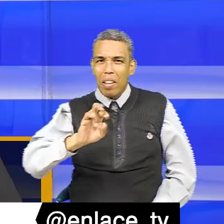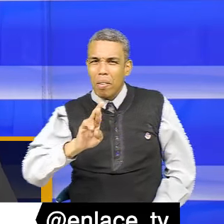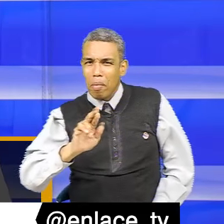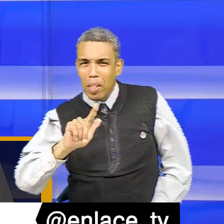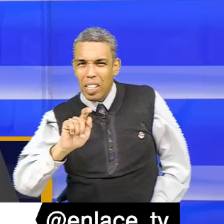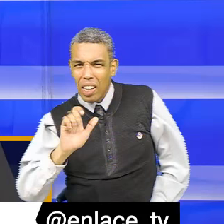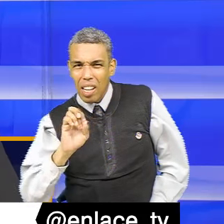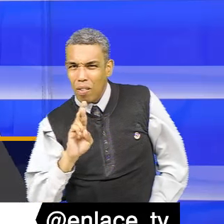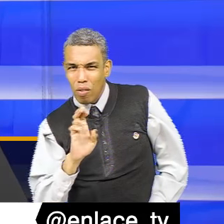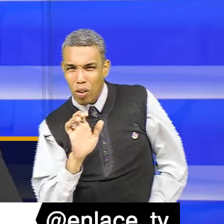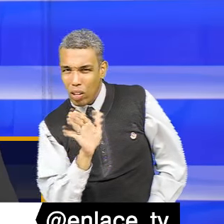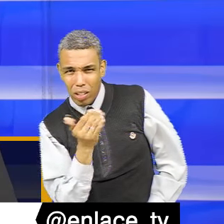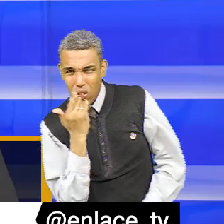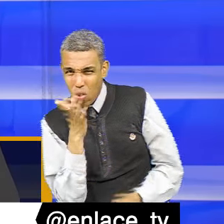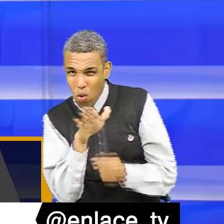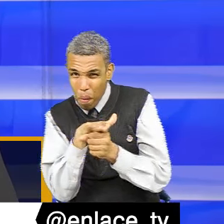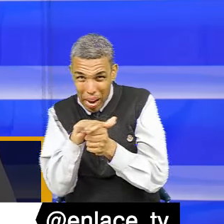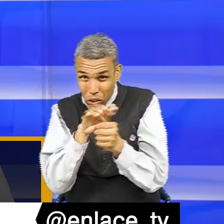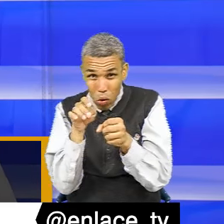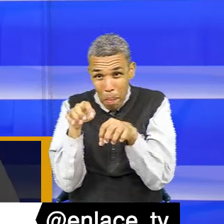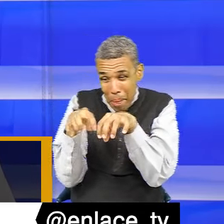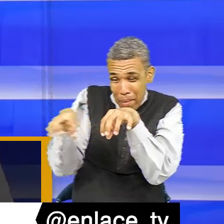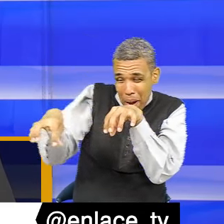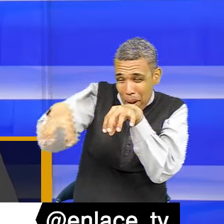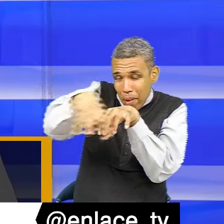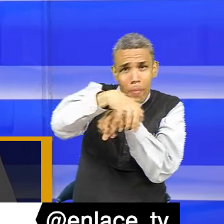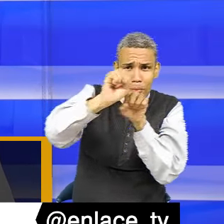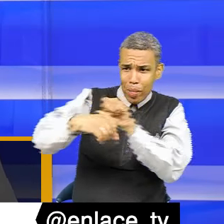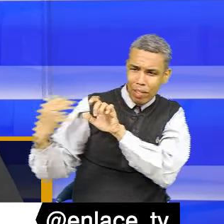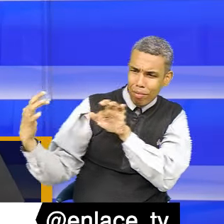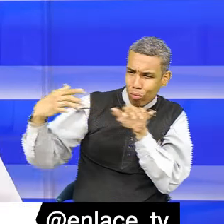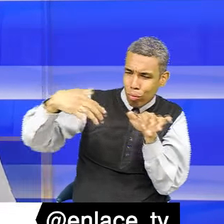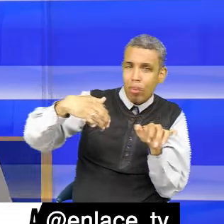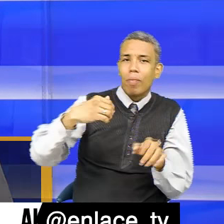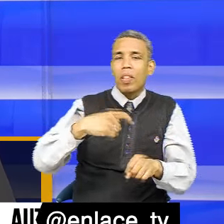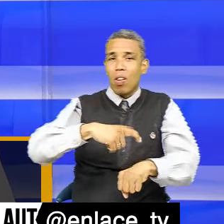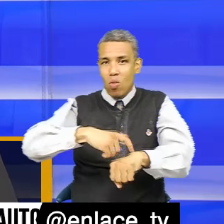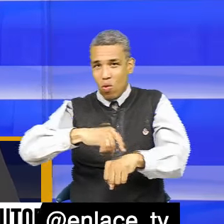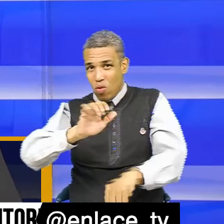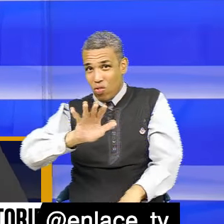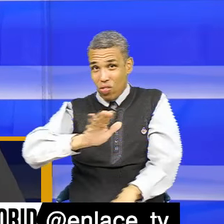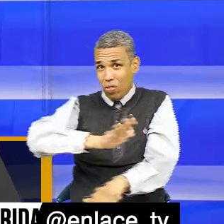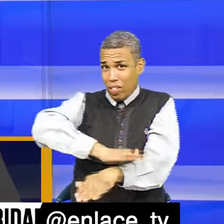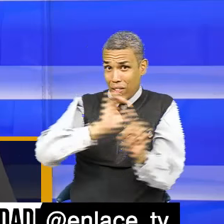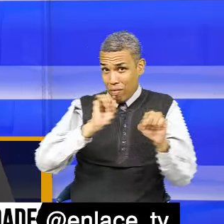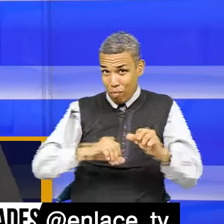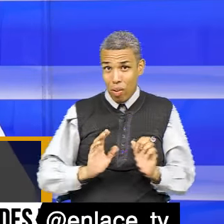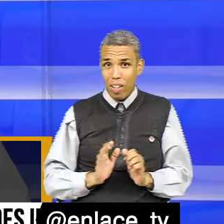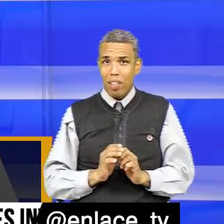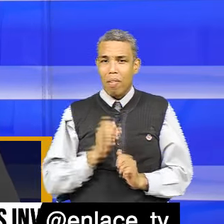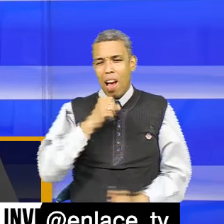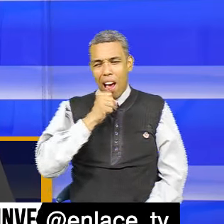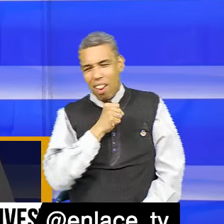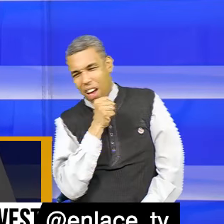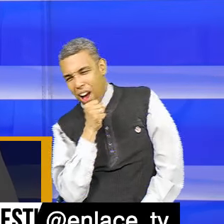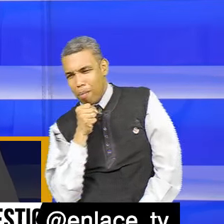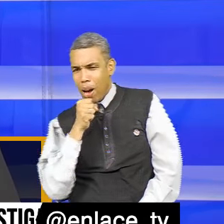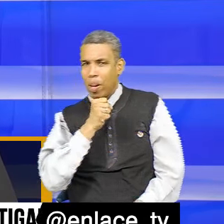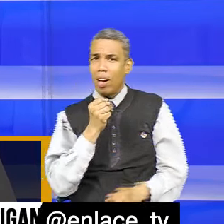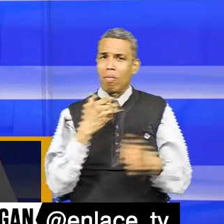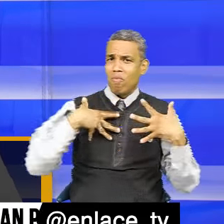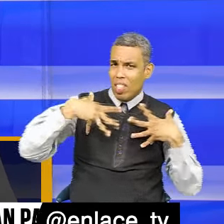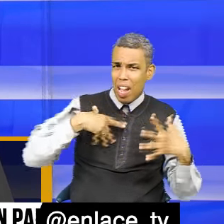de todos los sectores, que vayan este 24 a partir de las 5 de la tarde y pasen una tarde en familia, harán orquestas, muestras